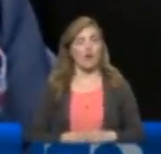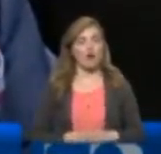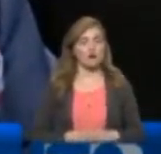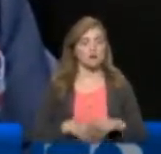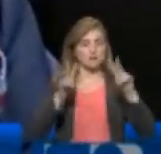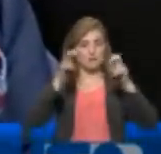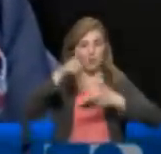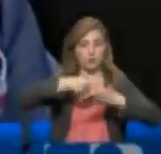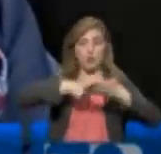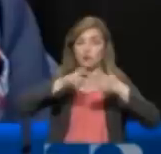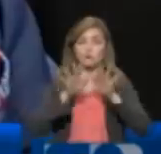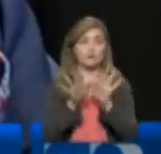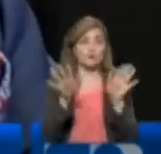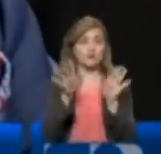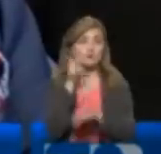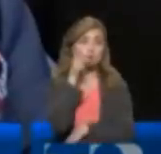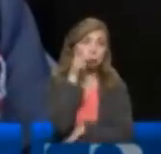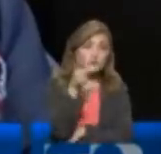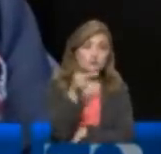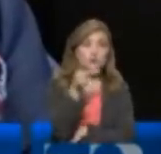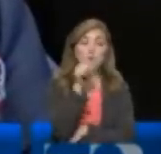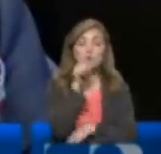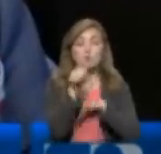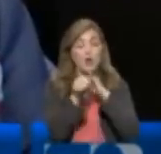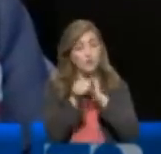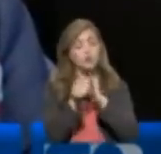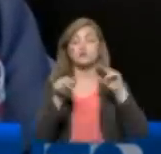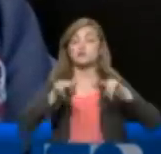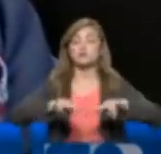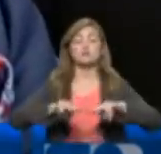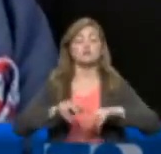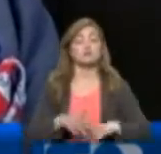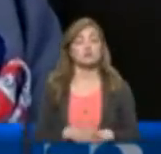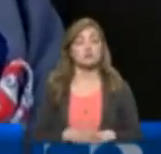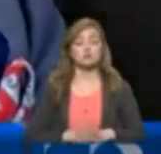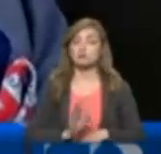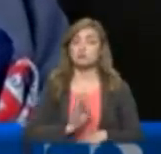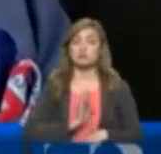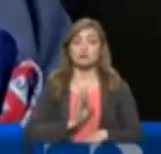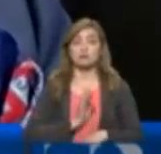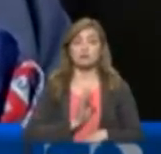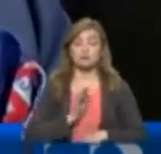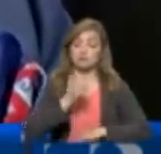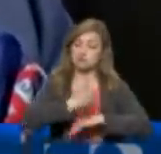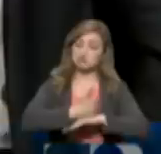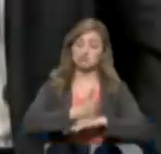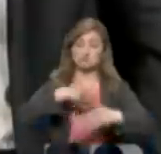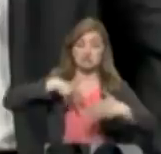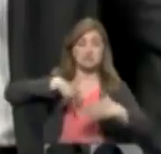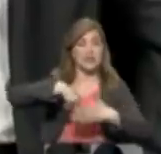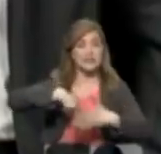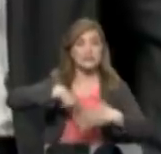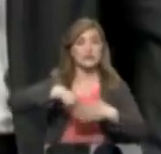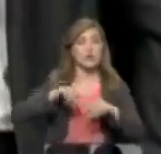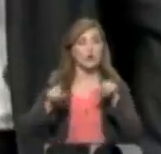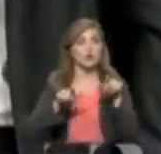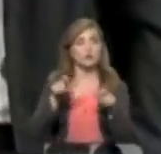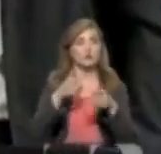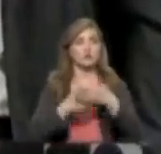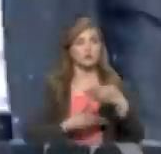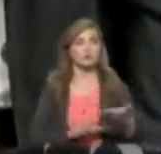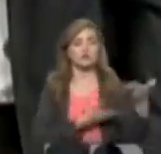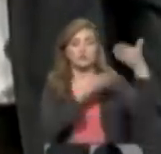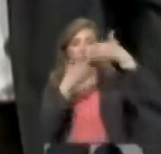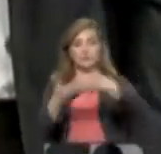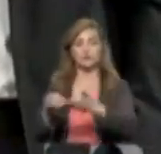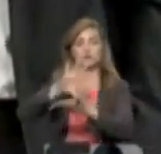así como en la parte pública en la parte privada también estamos estimulando que de manera técnica se establezcan ciertos límites el documento que fue puesto en manos del